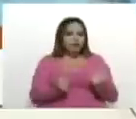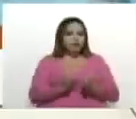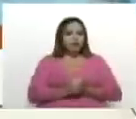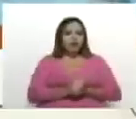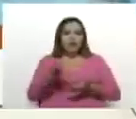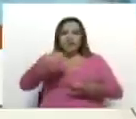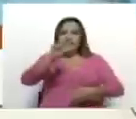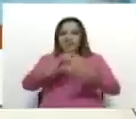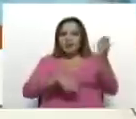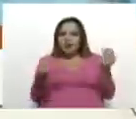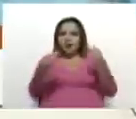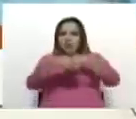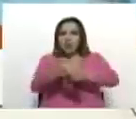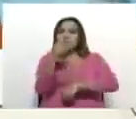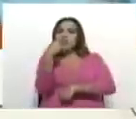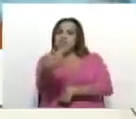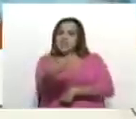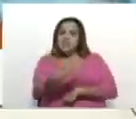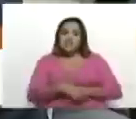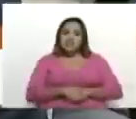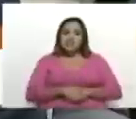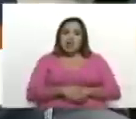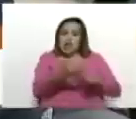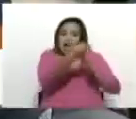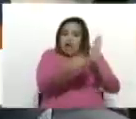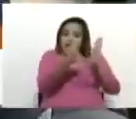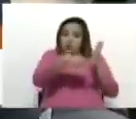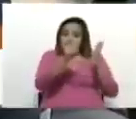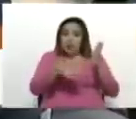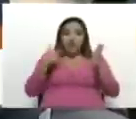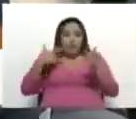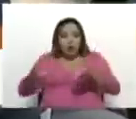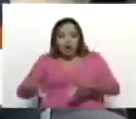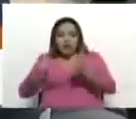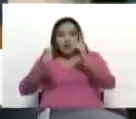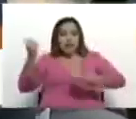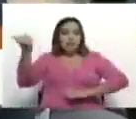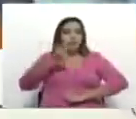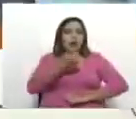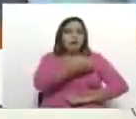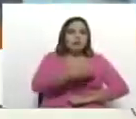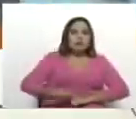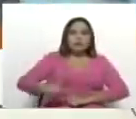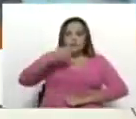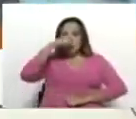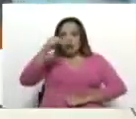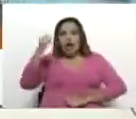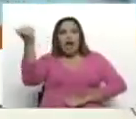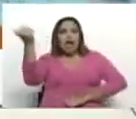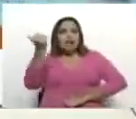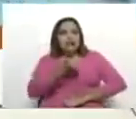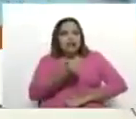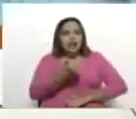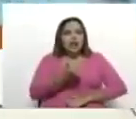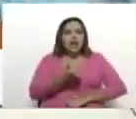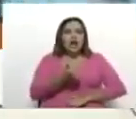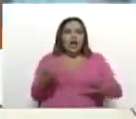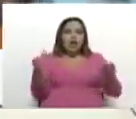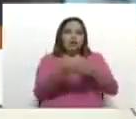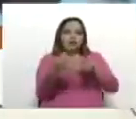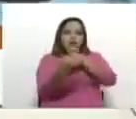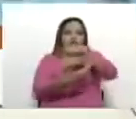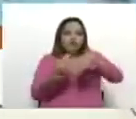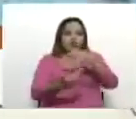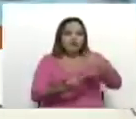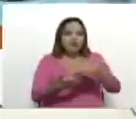firma un contrato donde dice por medio de este contrato Autorizo que se asesine al presidente Maduro que se asesine a los dirigentes de la Revolución